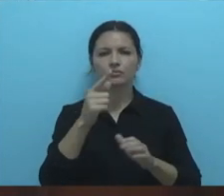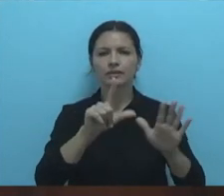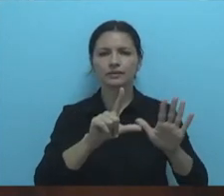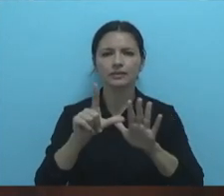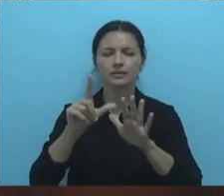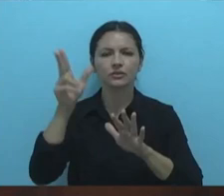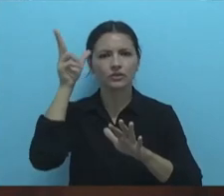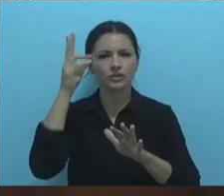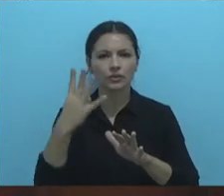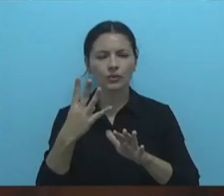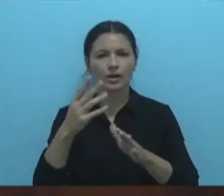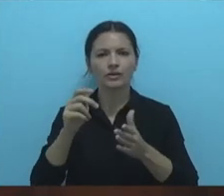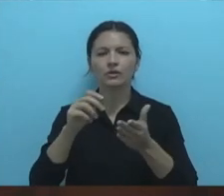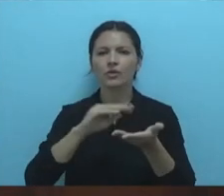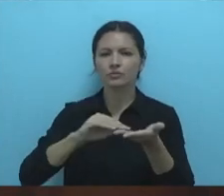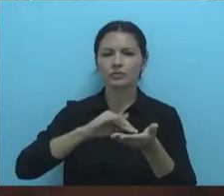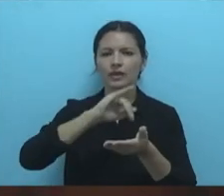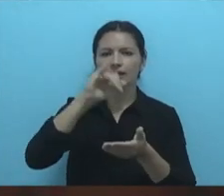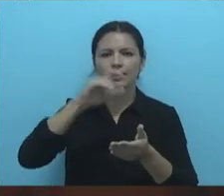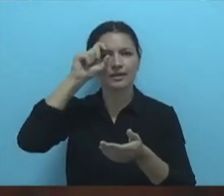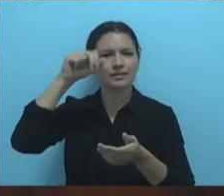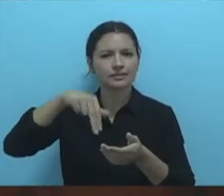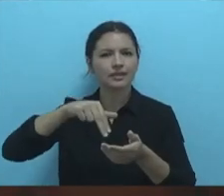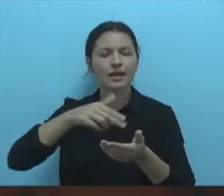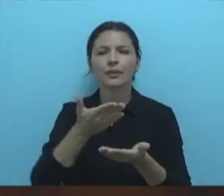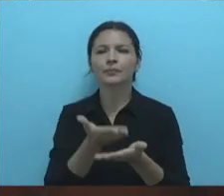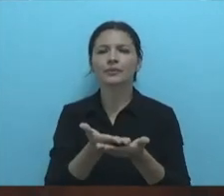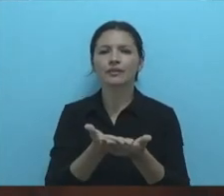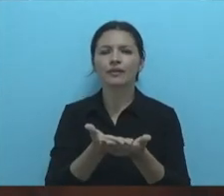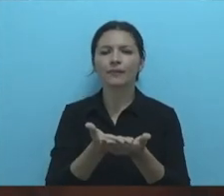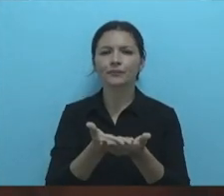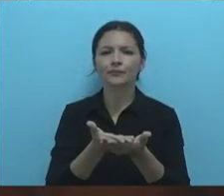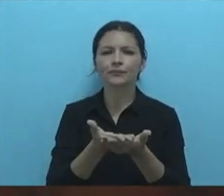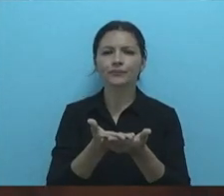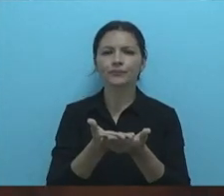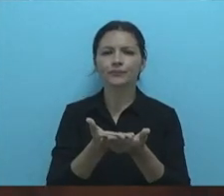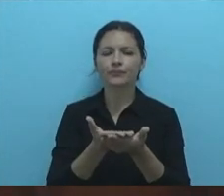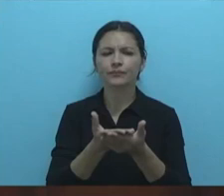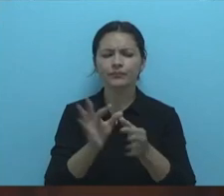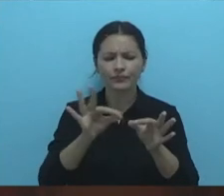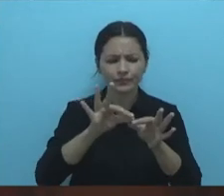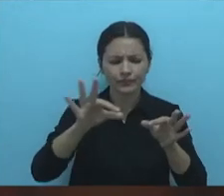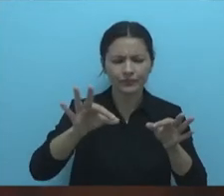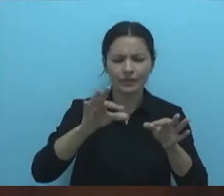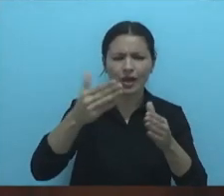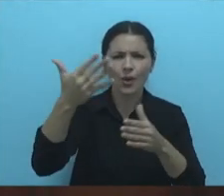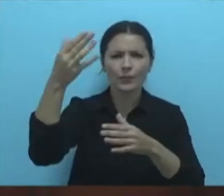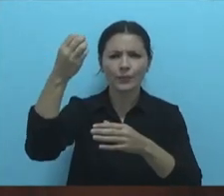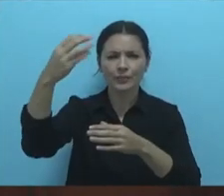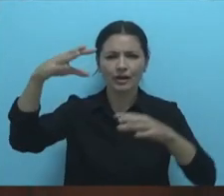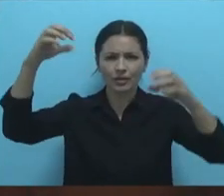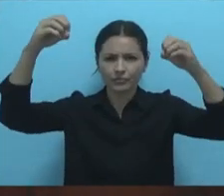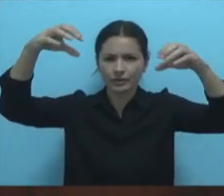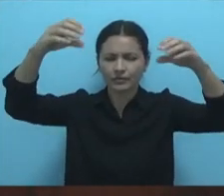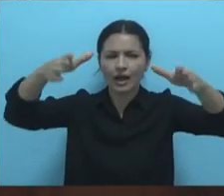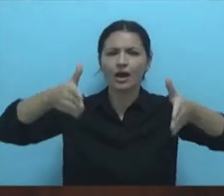51.784 diputadasen por el cual se solicita disponga proceder a una correcta demarcación señalización e iluminación